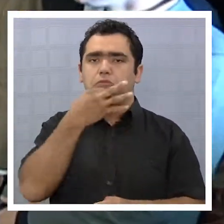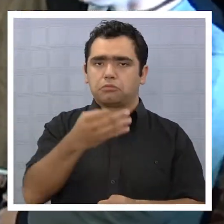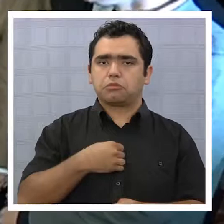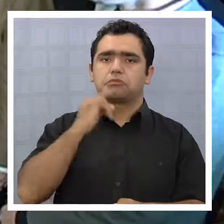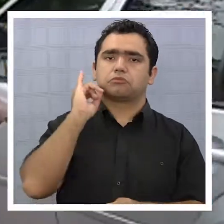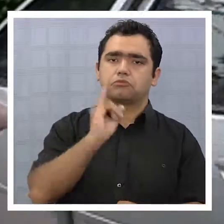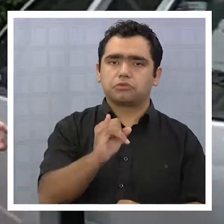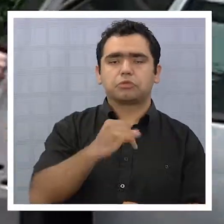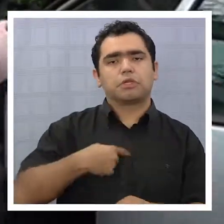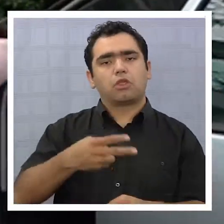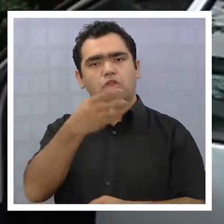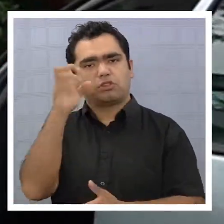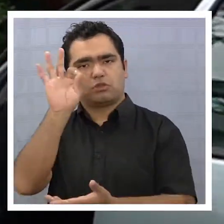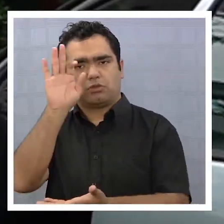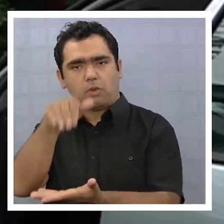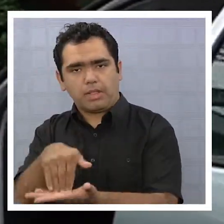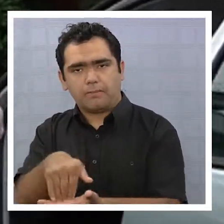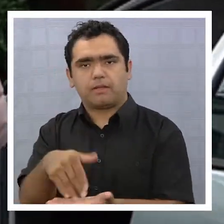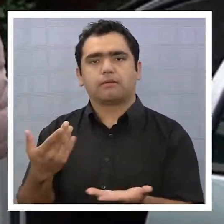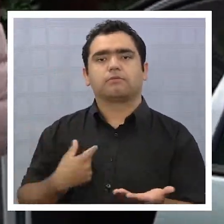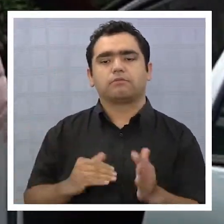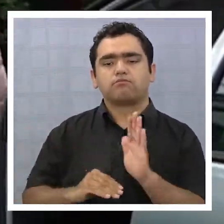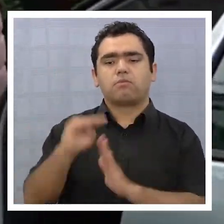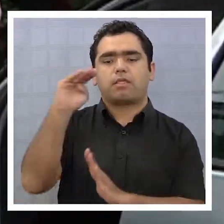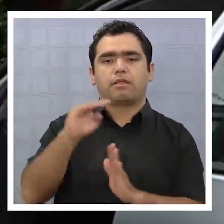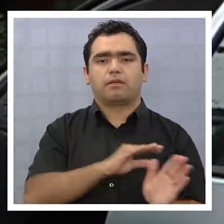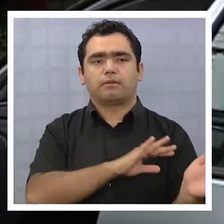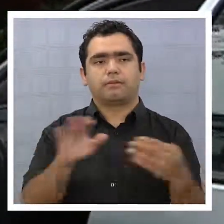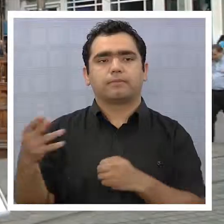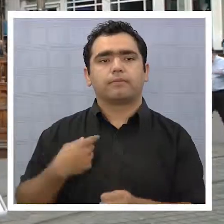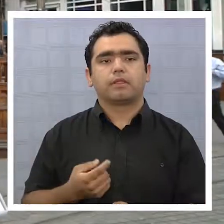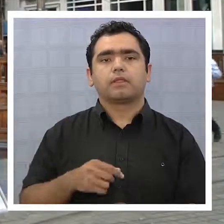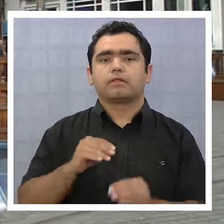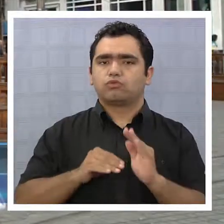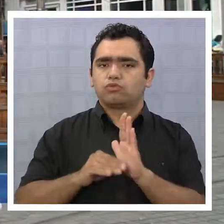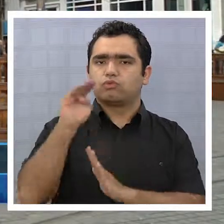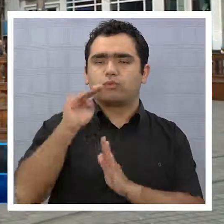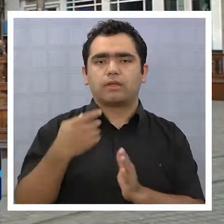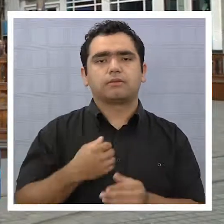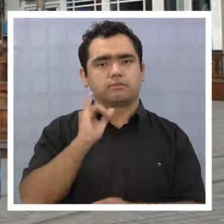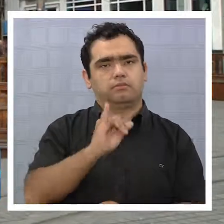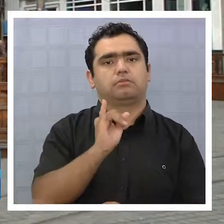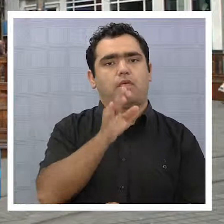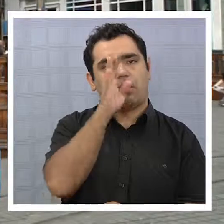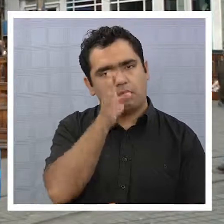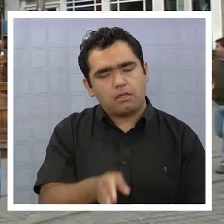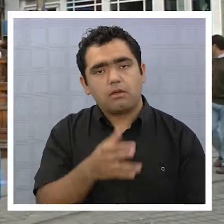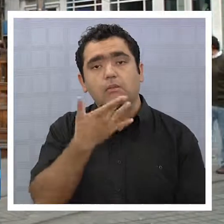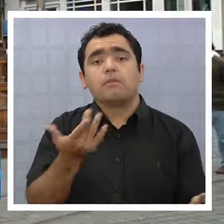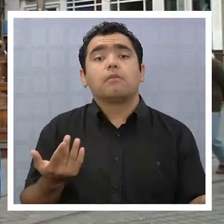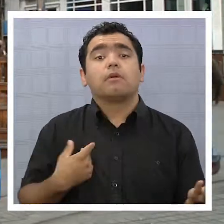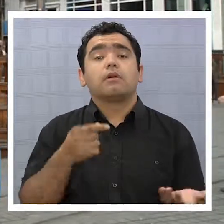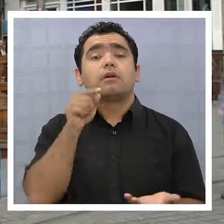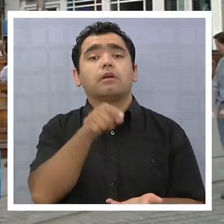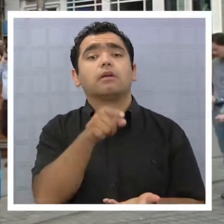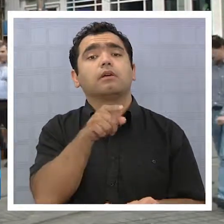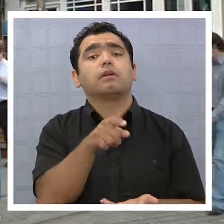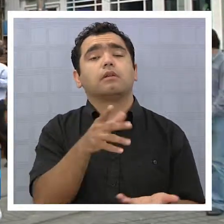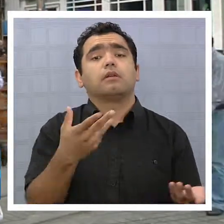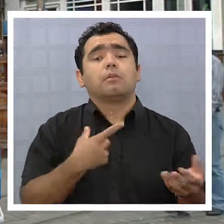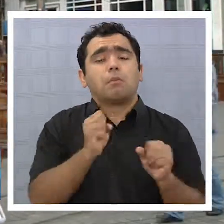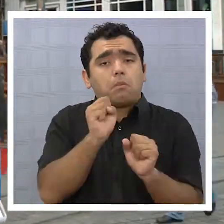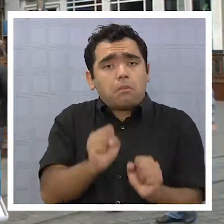250.000 el salario en el país el que se tiene que subir se tiene que subir sino si no es una cuestión de poder